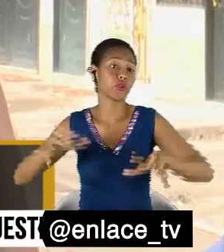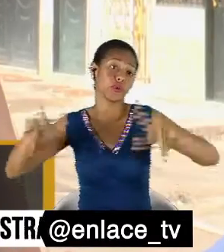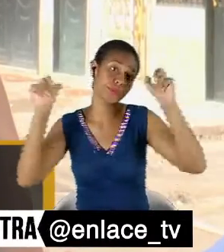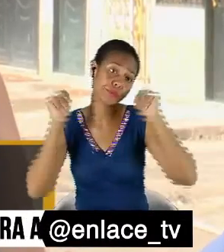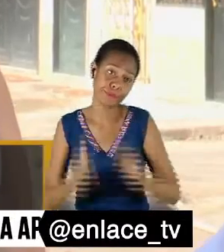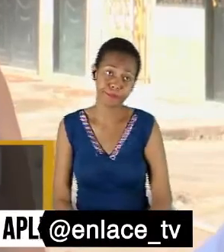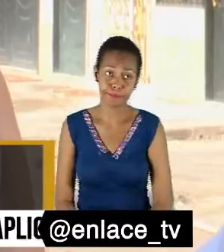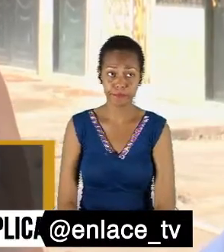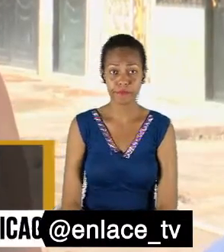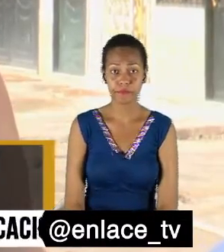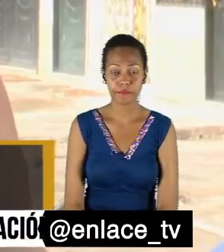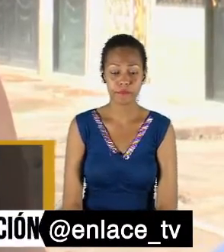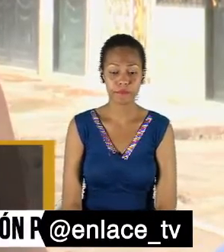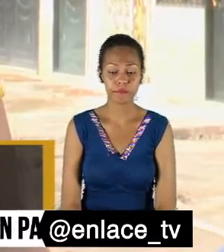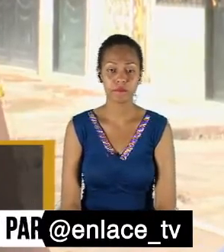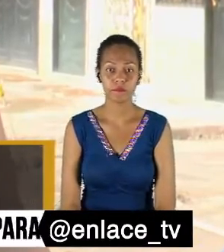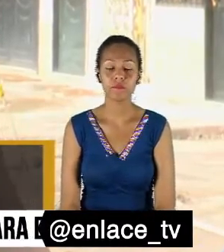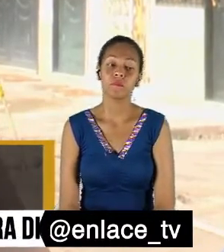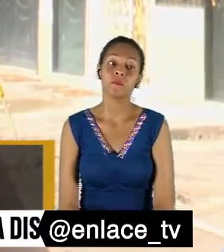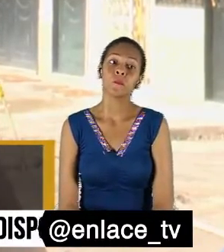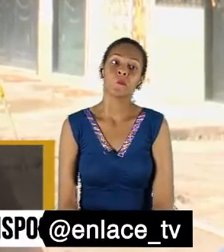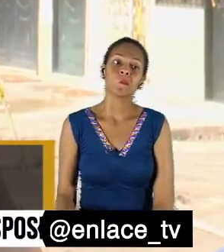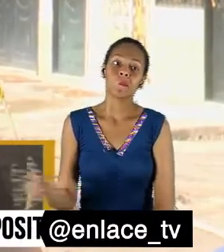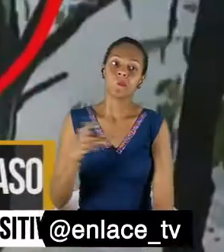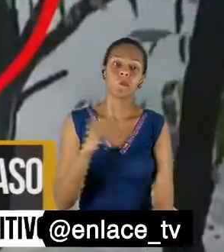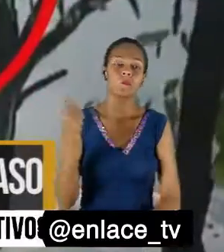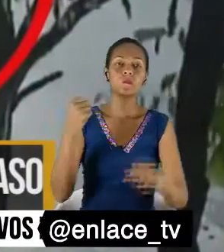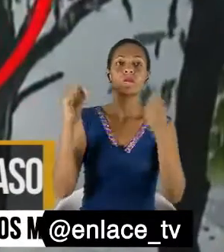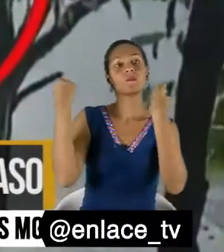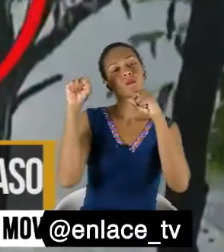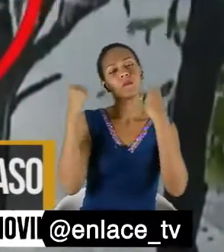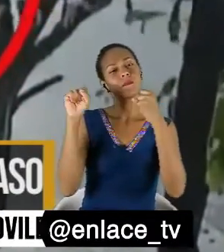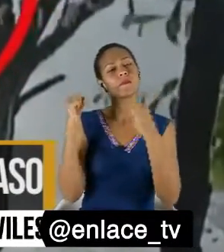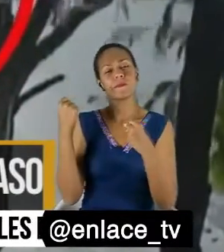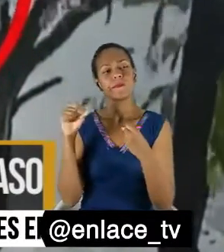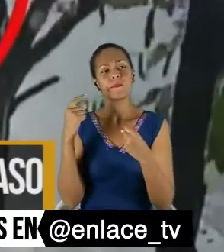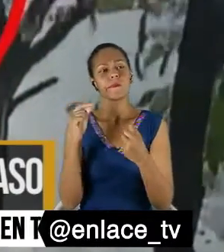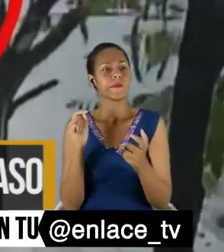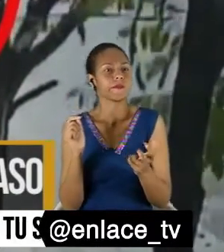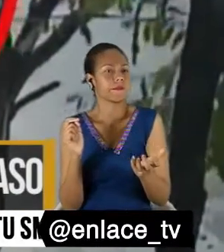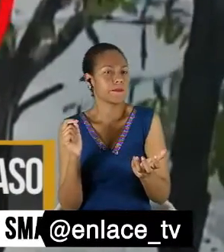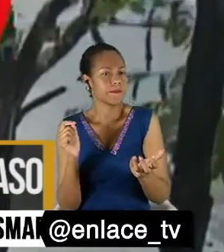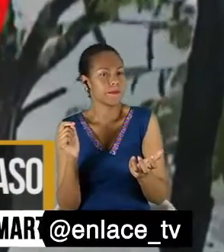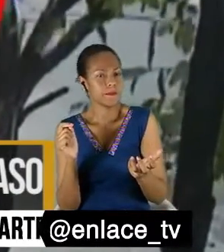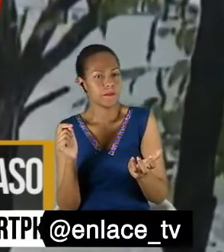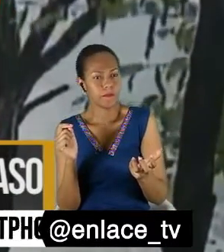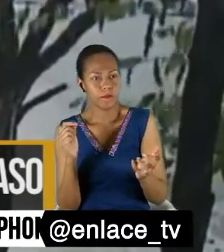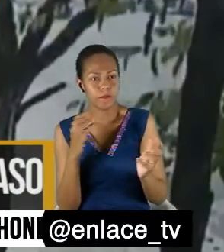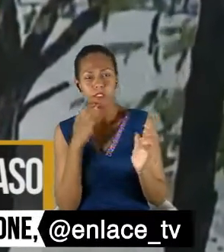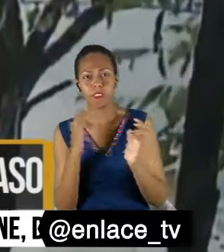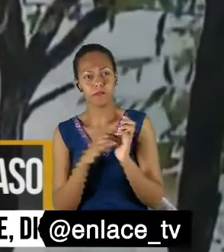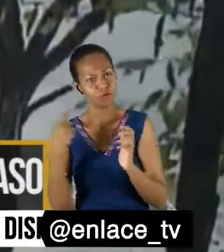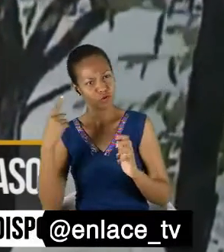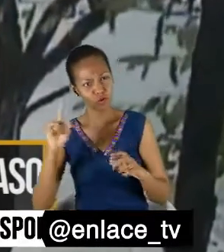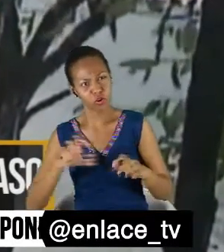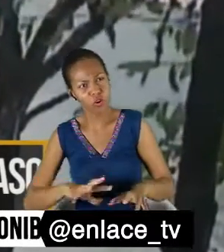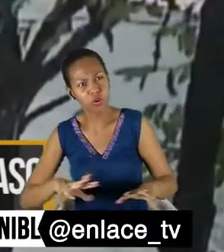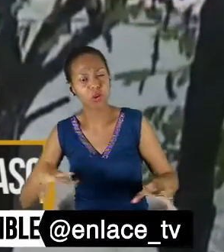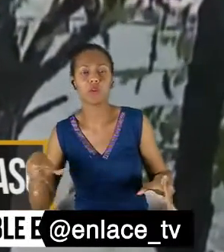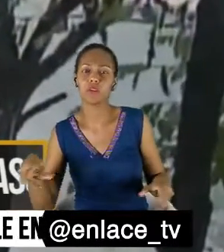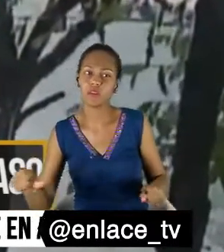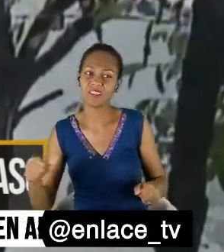es la inquietud que tenemos aquí, los habitantes del barrio, más que todo, que nos tienen atareado con el asunto del robo de las